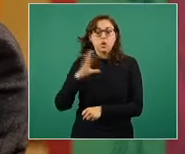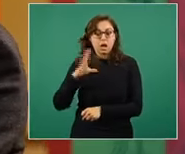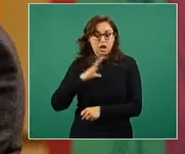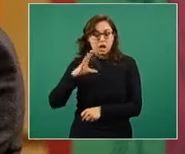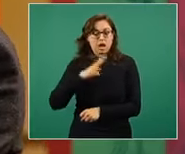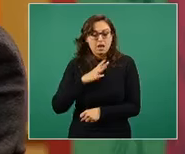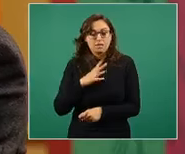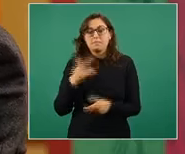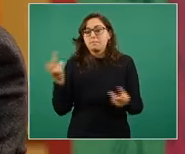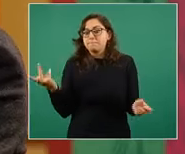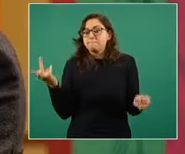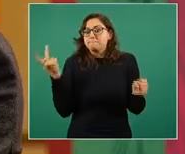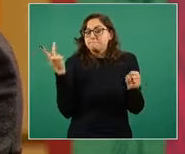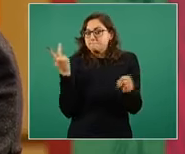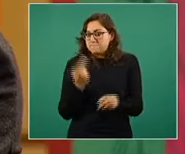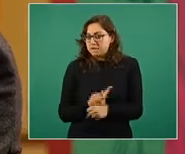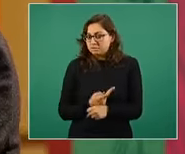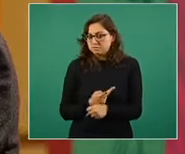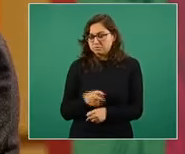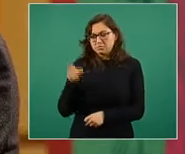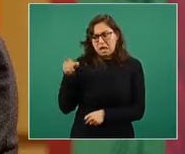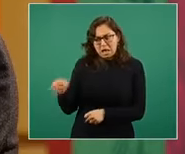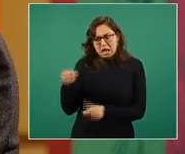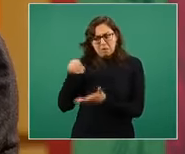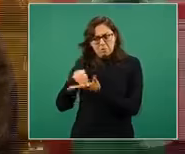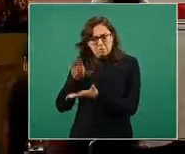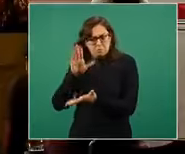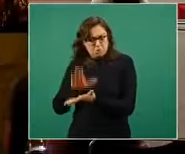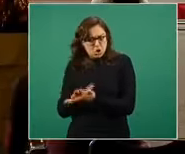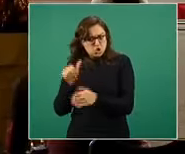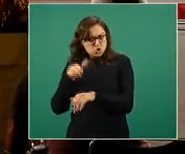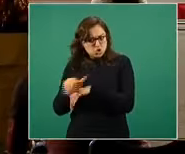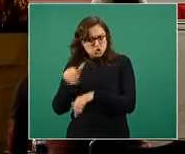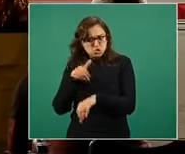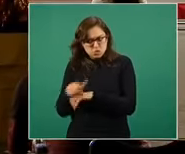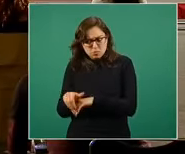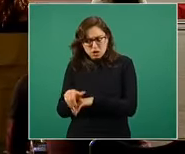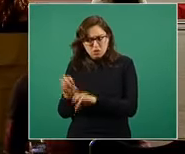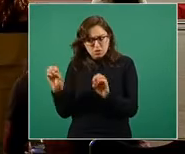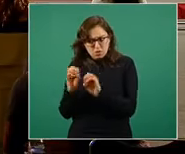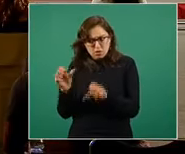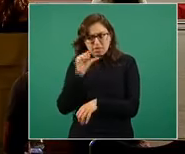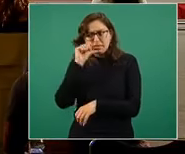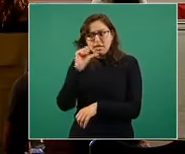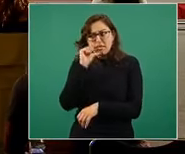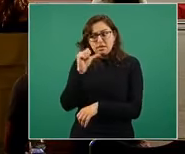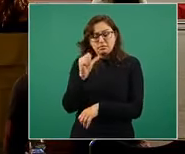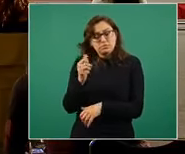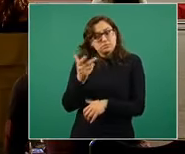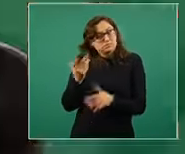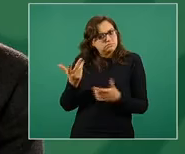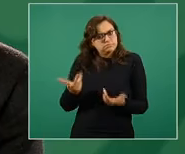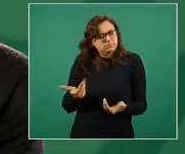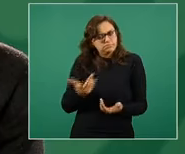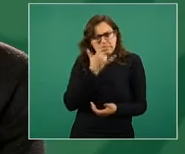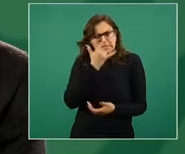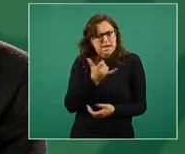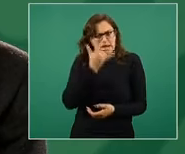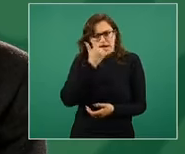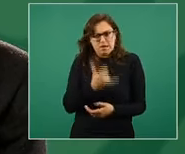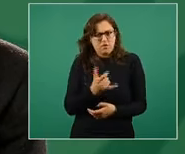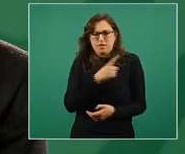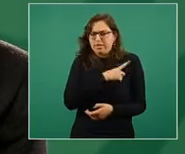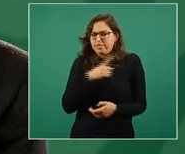esta codificación debe haberse seguido. Desde luego es posible que haya errores de codificación, pero el